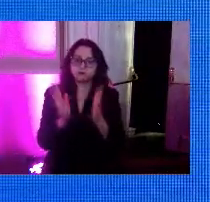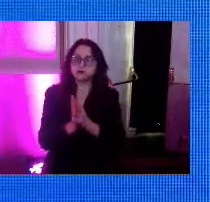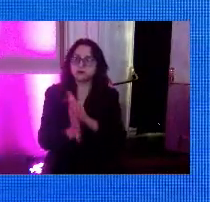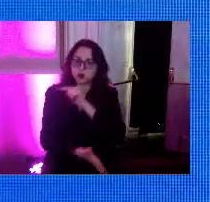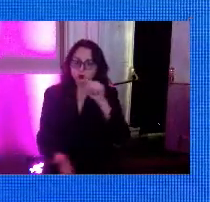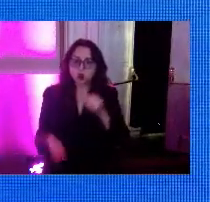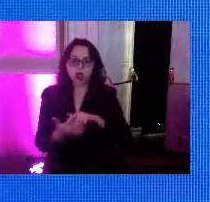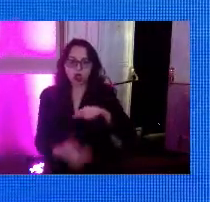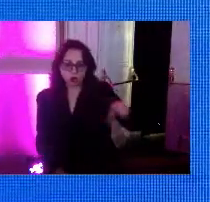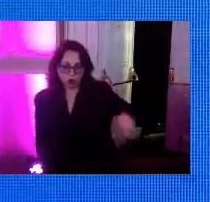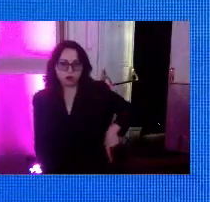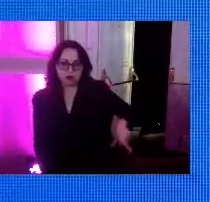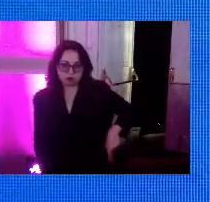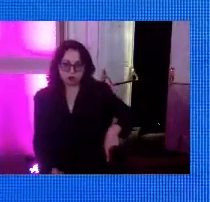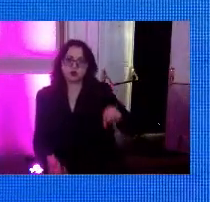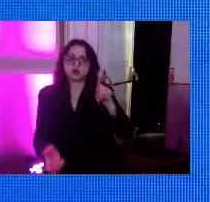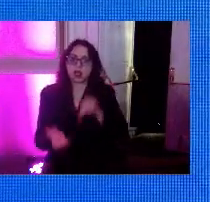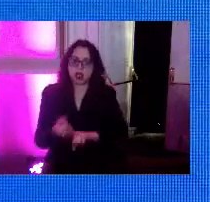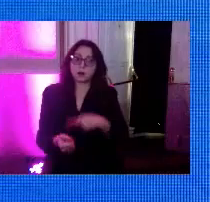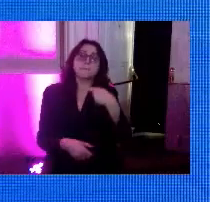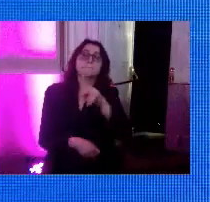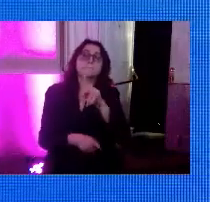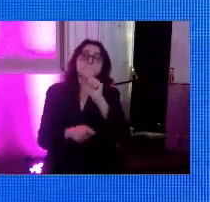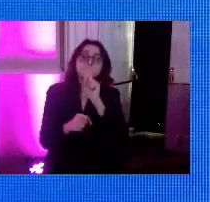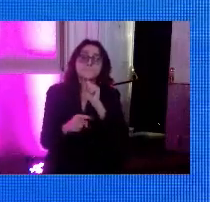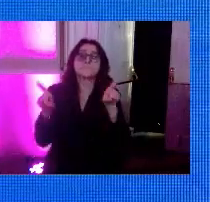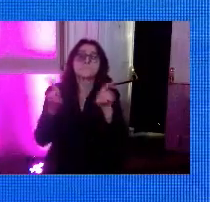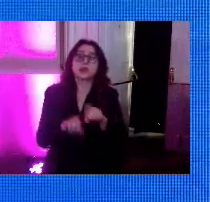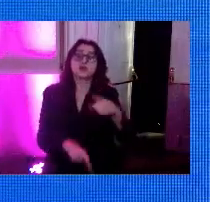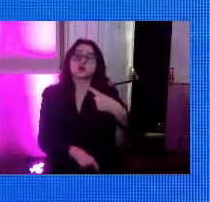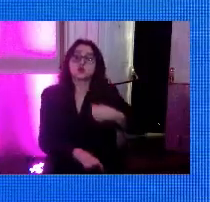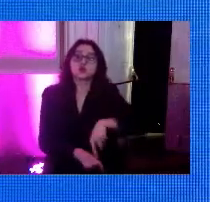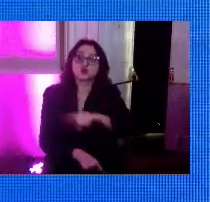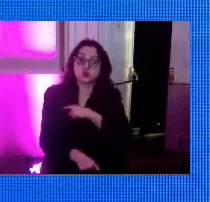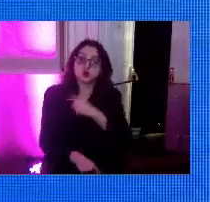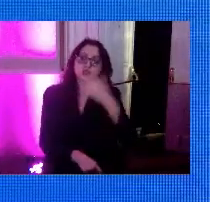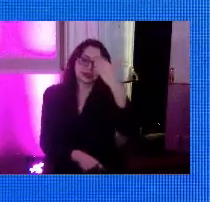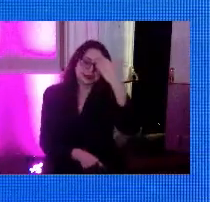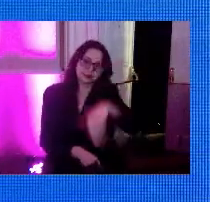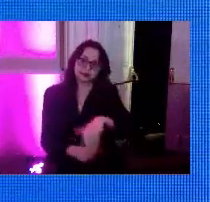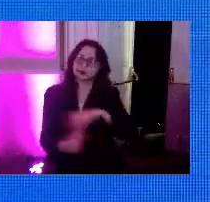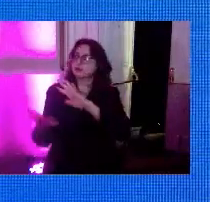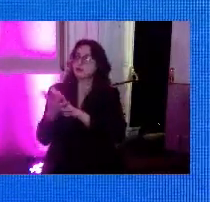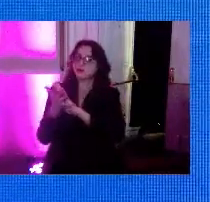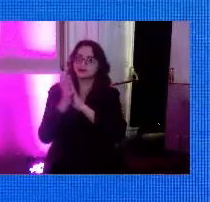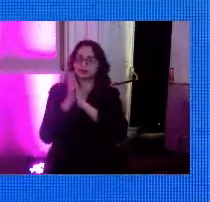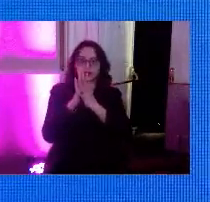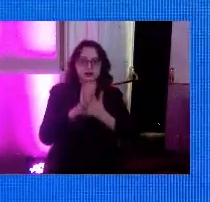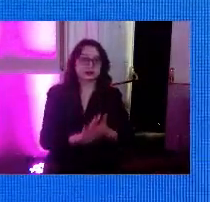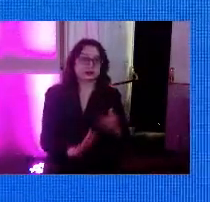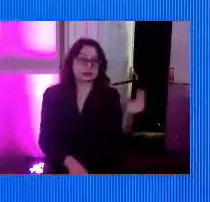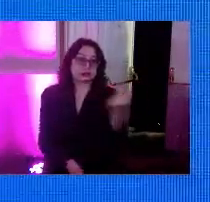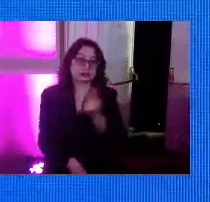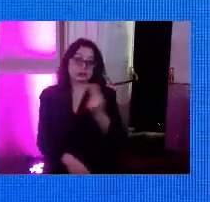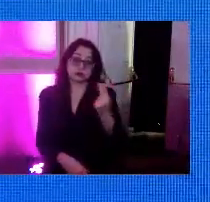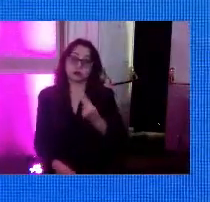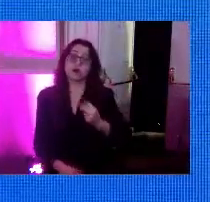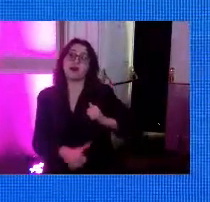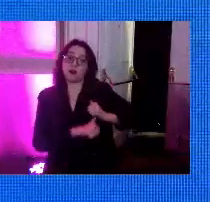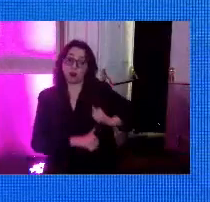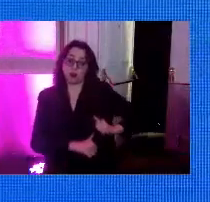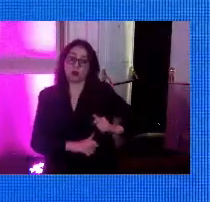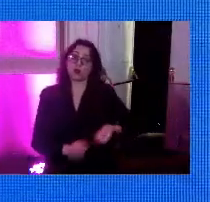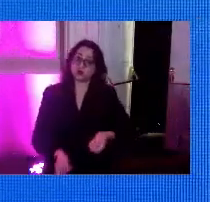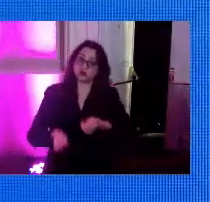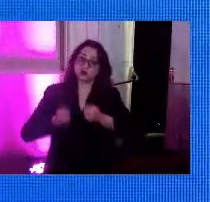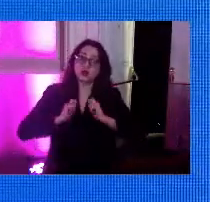que nosotras estamos entendiendo que para hacer las transformaciones que queremos tenemos que tener poder. Y ese poder no es obviamente